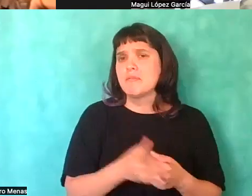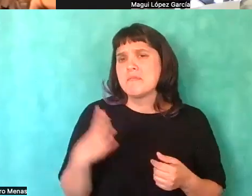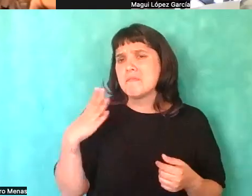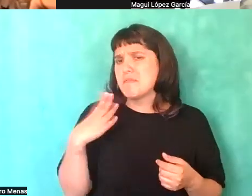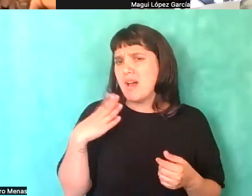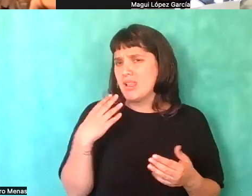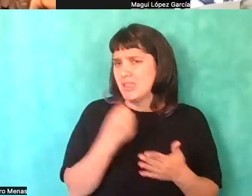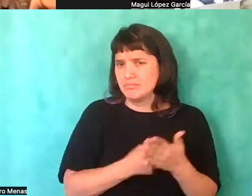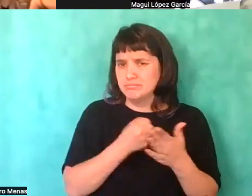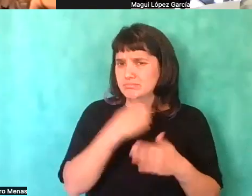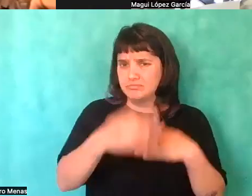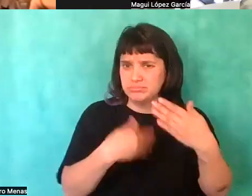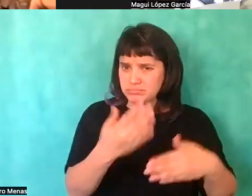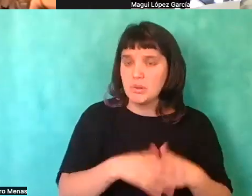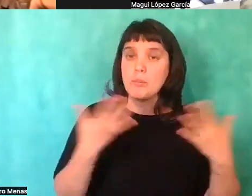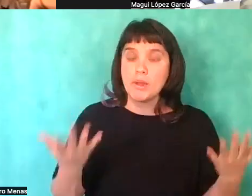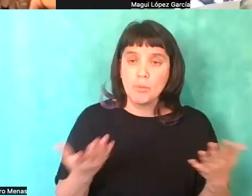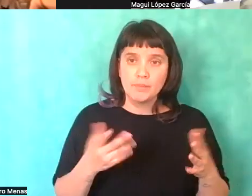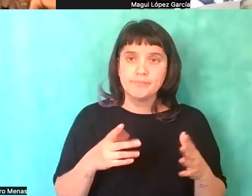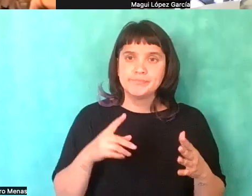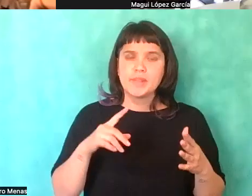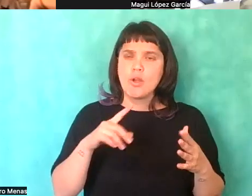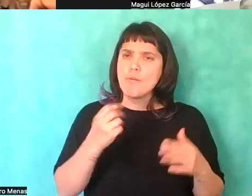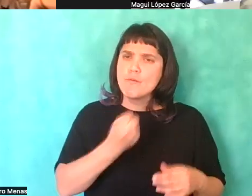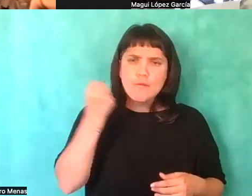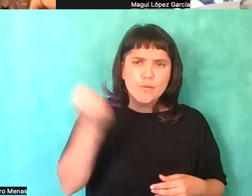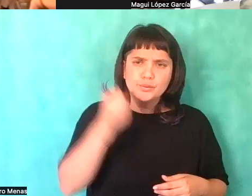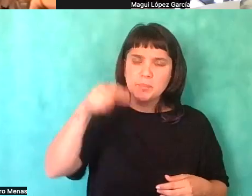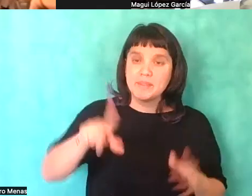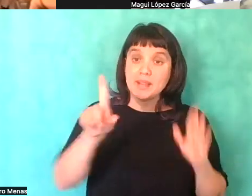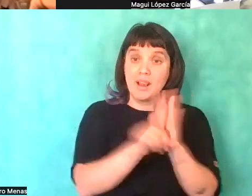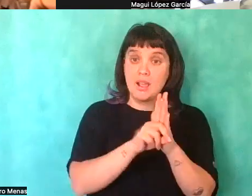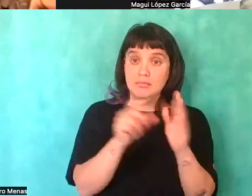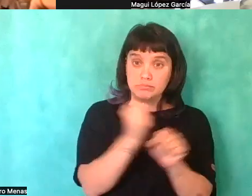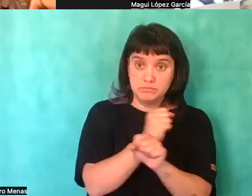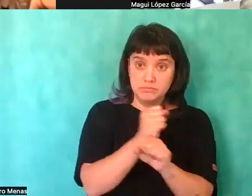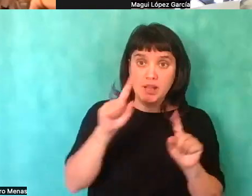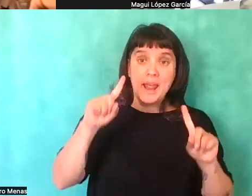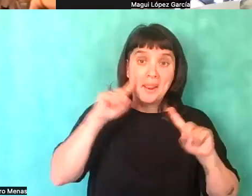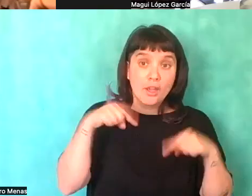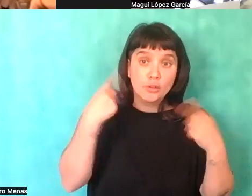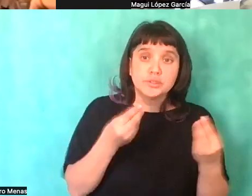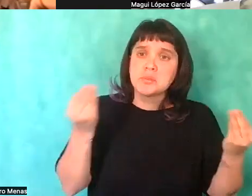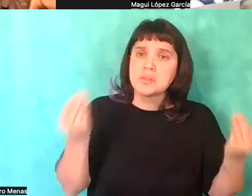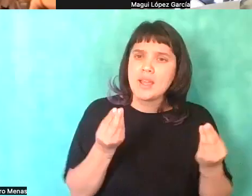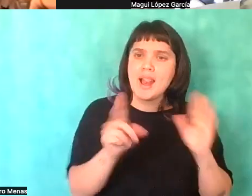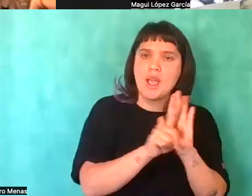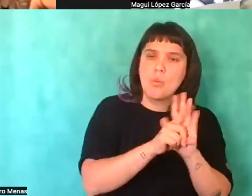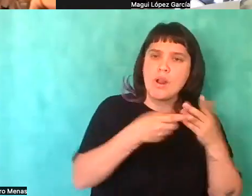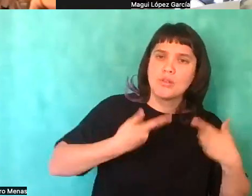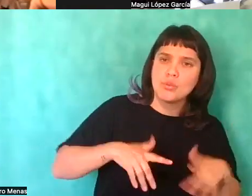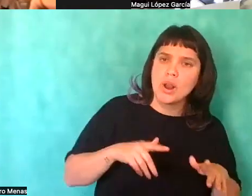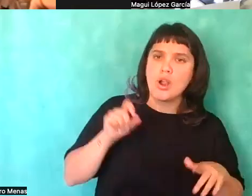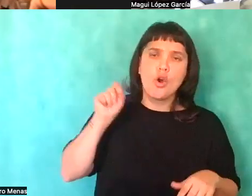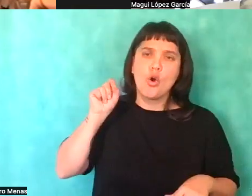bueno, como la piedra fundamental es la aprobación de esta ley, que esta ley reconoce la lengua de señas como una lengua natural, como una lengua originaria, una